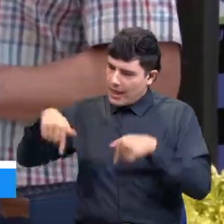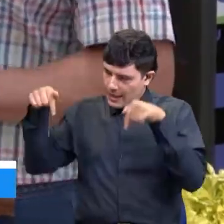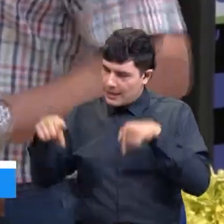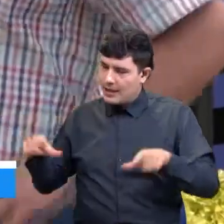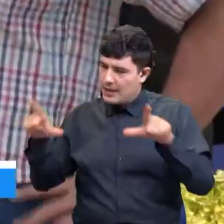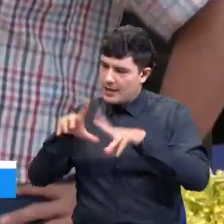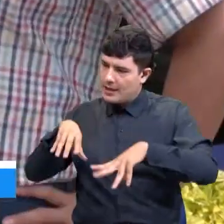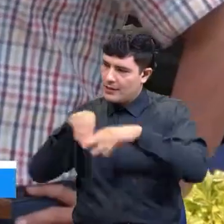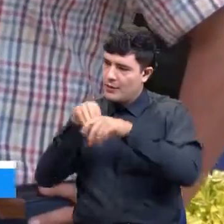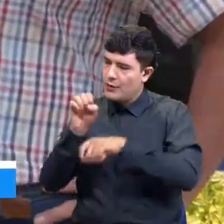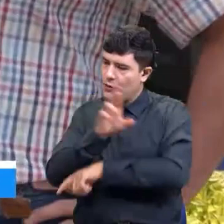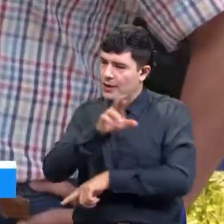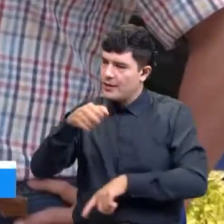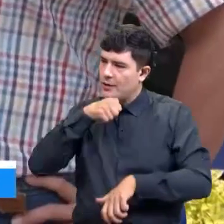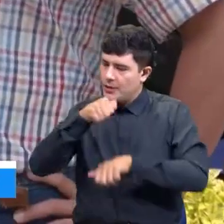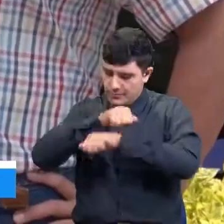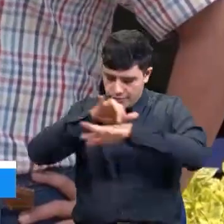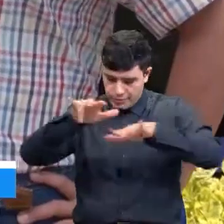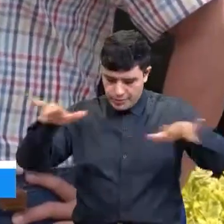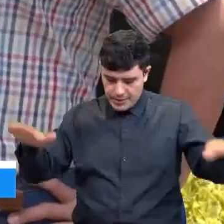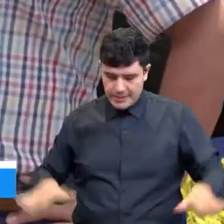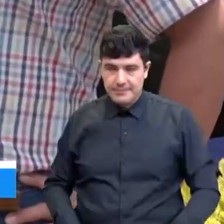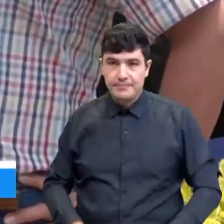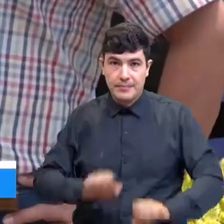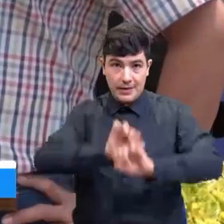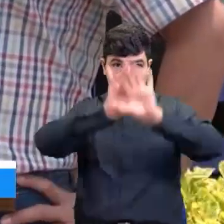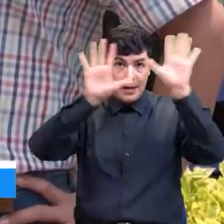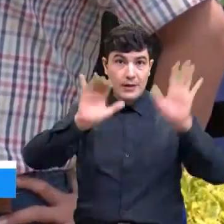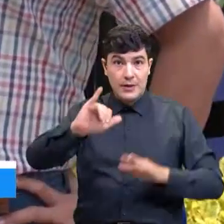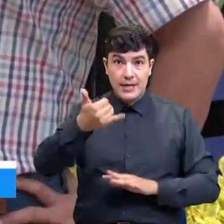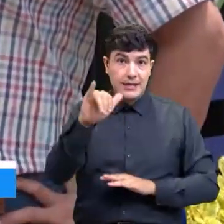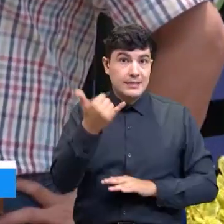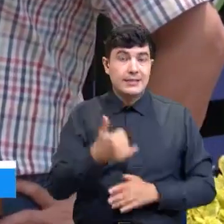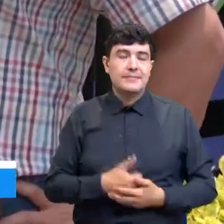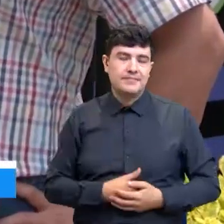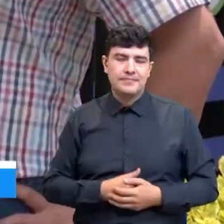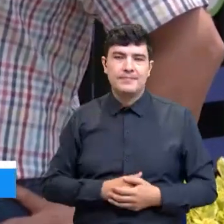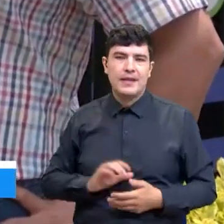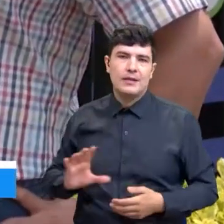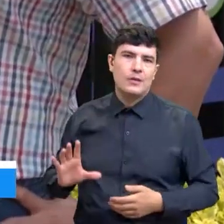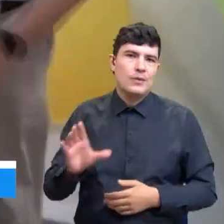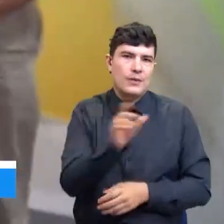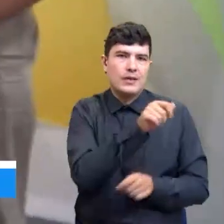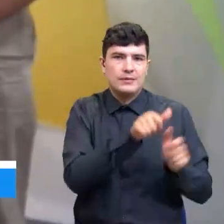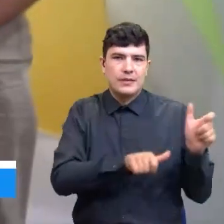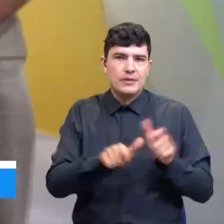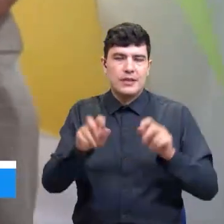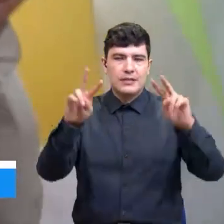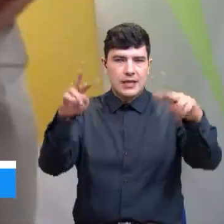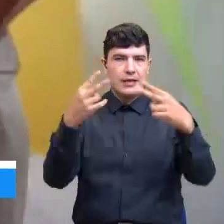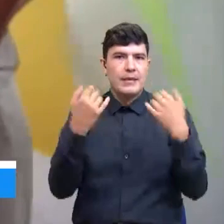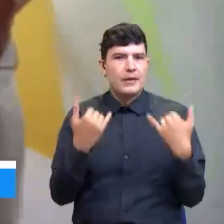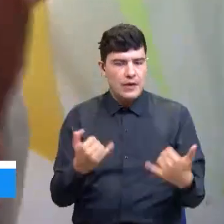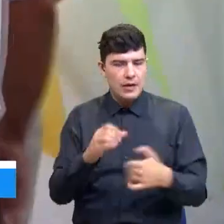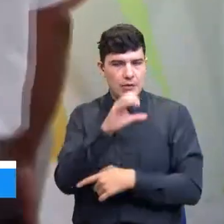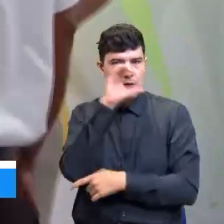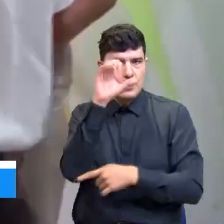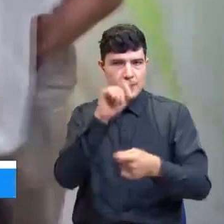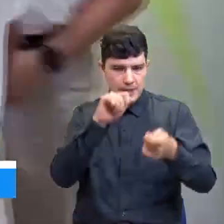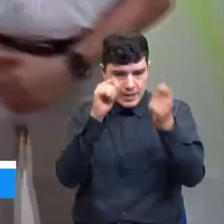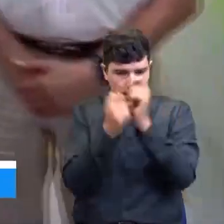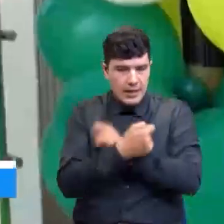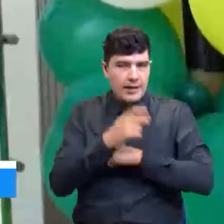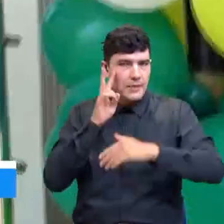acá a través de oriente noticias no Claro que sí Oscar por supuesto y a toda la audiencia estamos transformando este país lo estamos